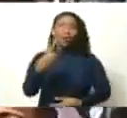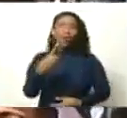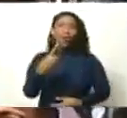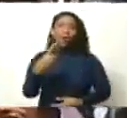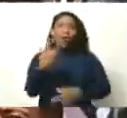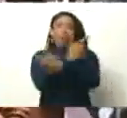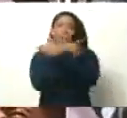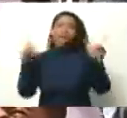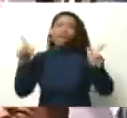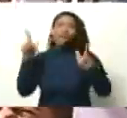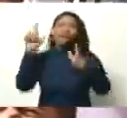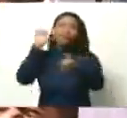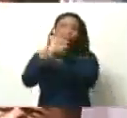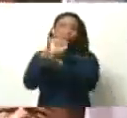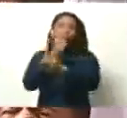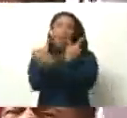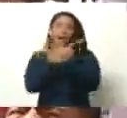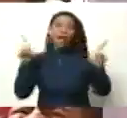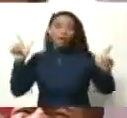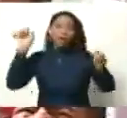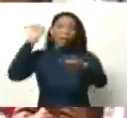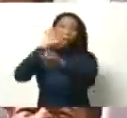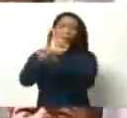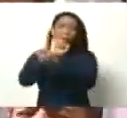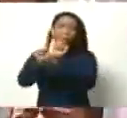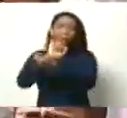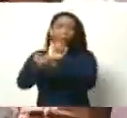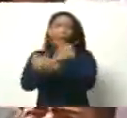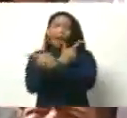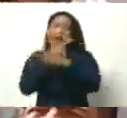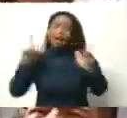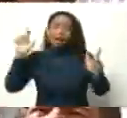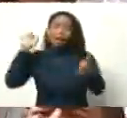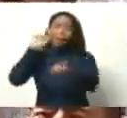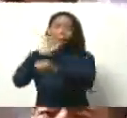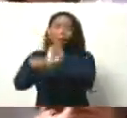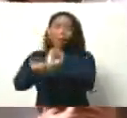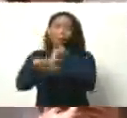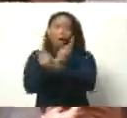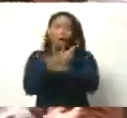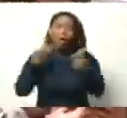¡Free Alex Saab! ¡Free Alex Saab!